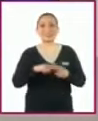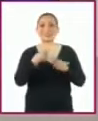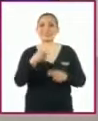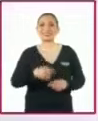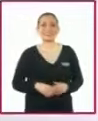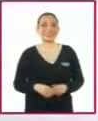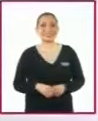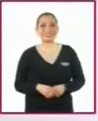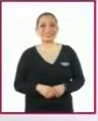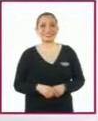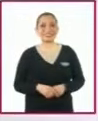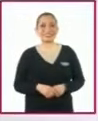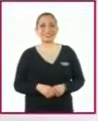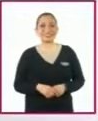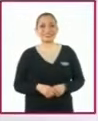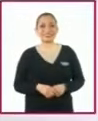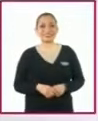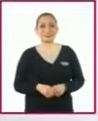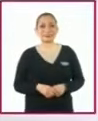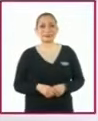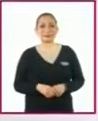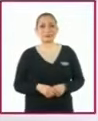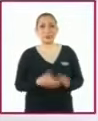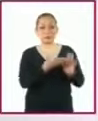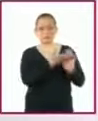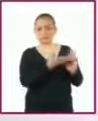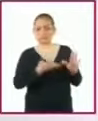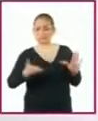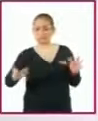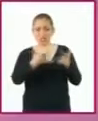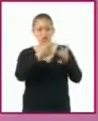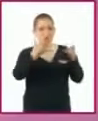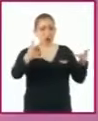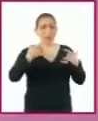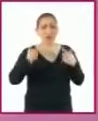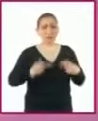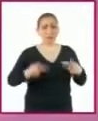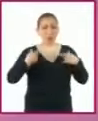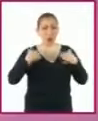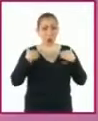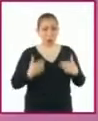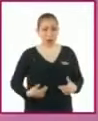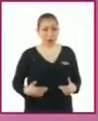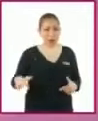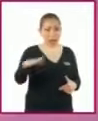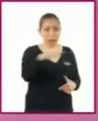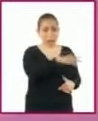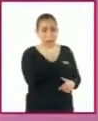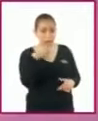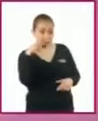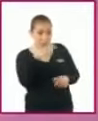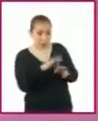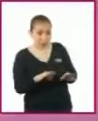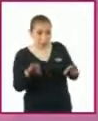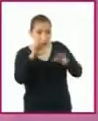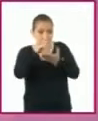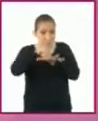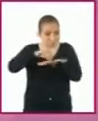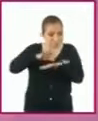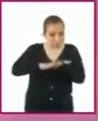¡Comenzamos! A lo largo de la historia de la humanidad, los eventos más significativos han sido registrados